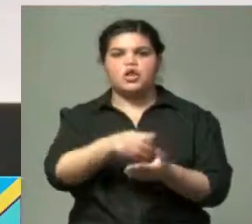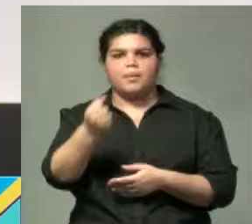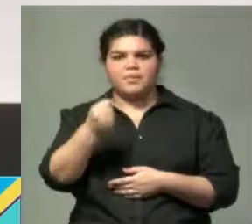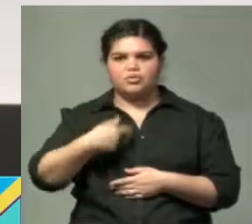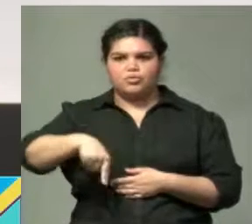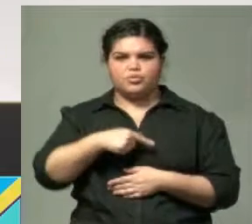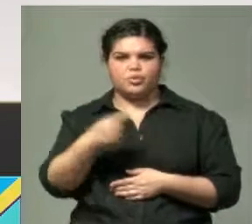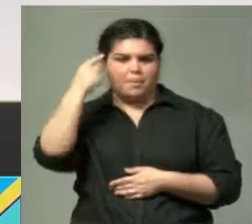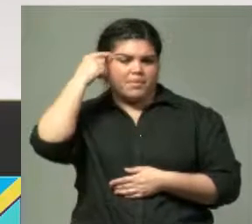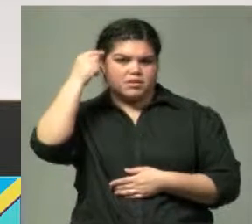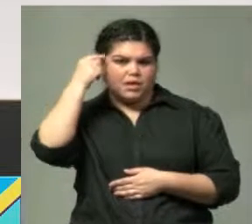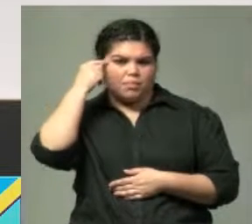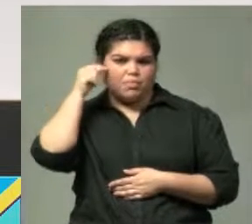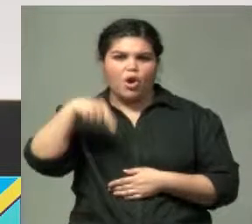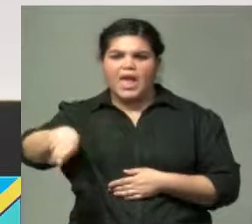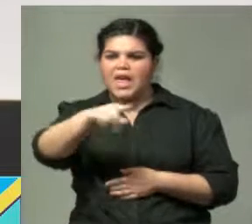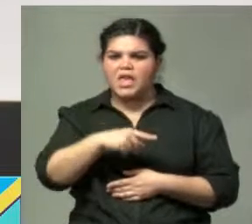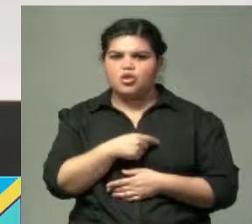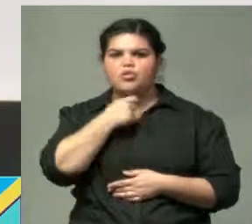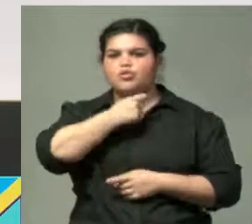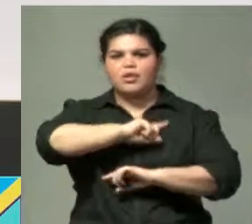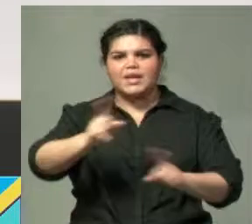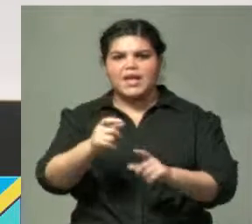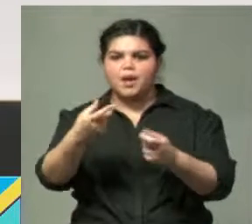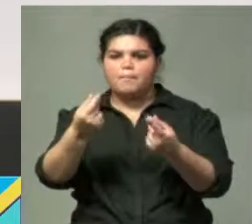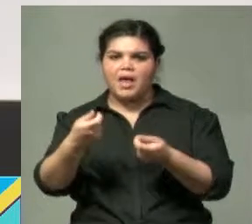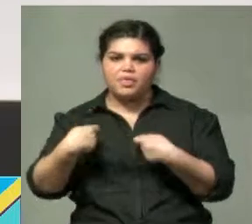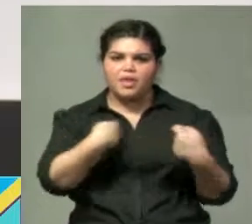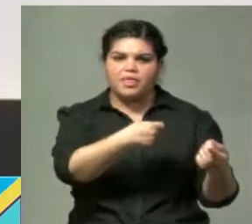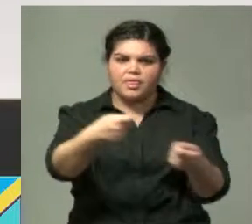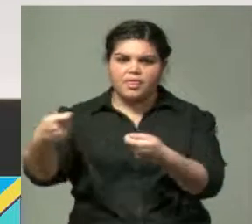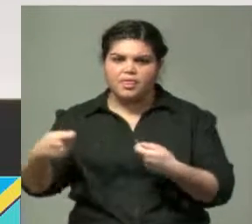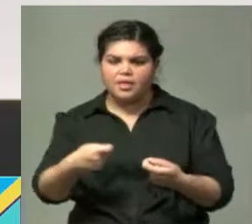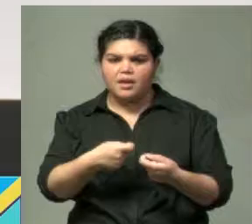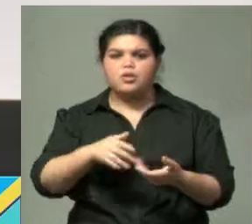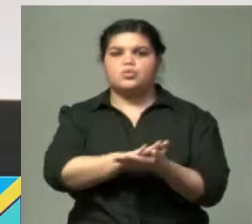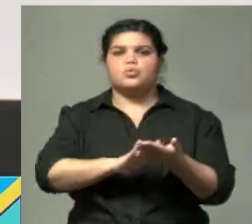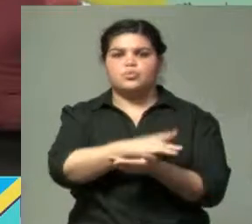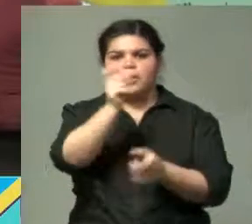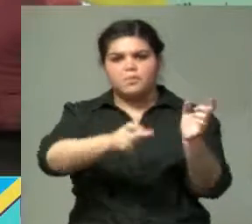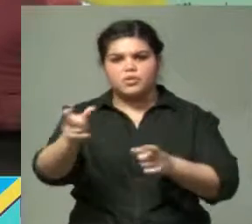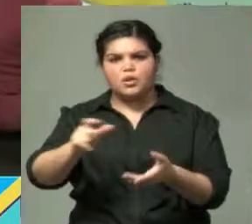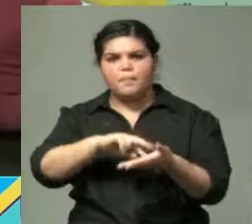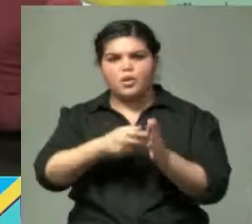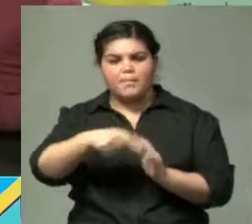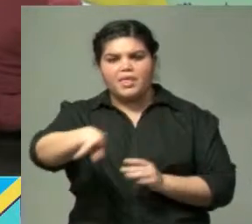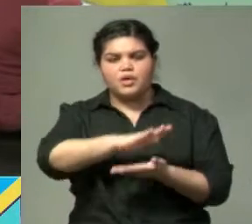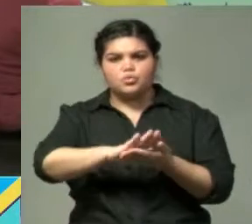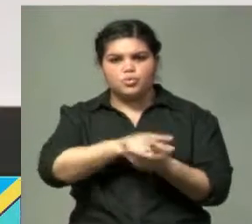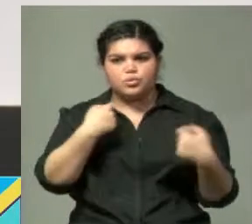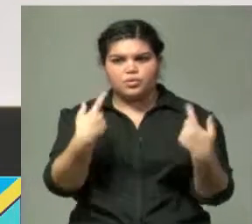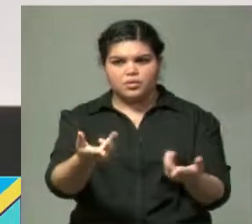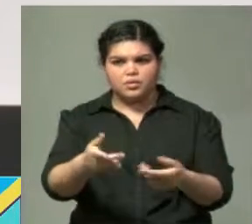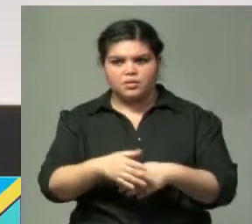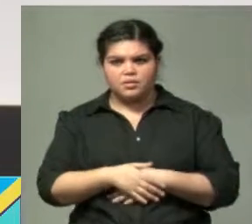creemos que no la quieren destinar a los lugares donde hace falta, que es para solucionar los problemas de la gente. Bien, Nico,